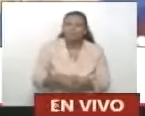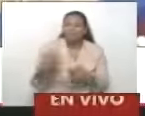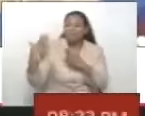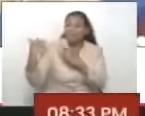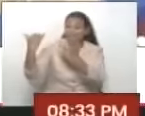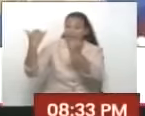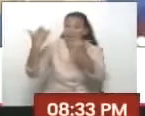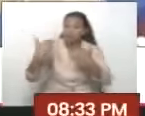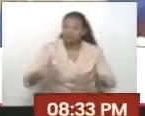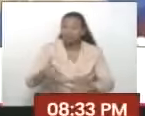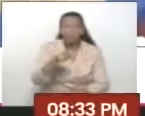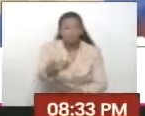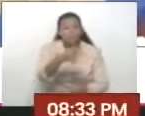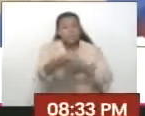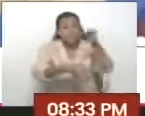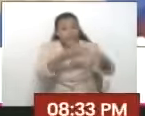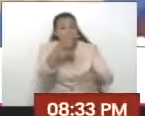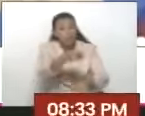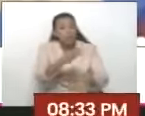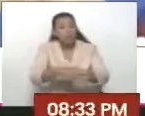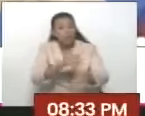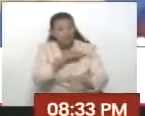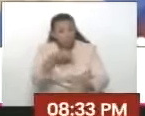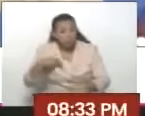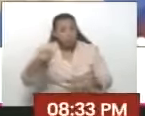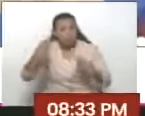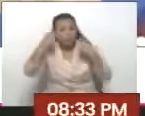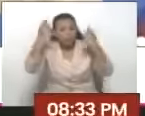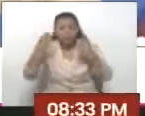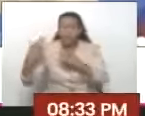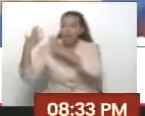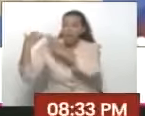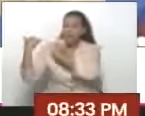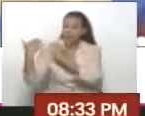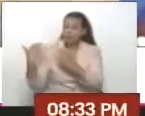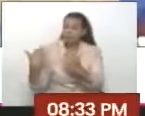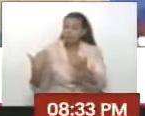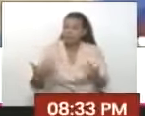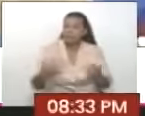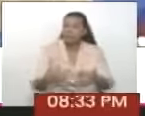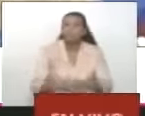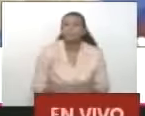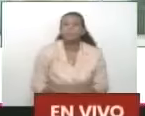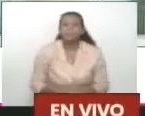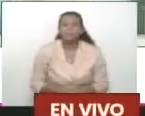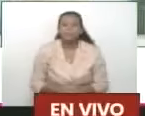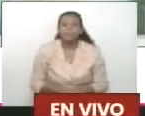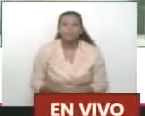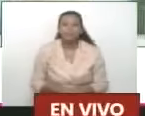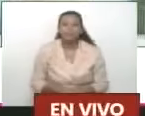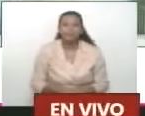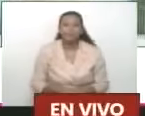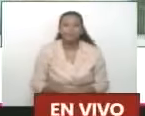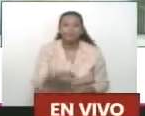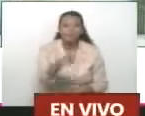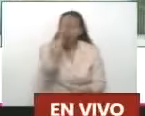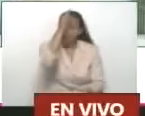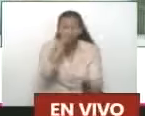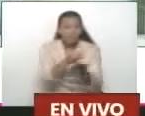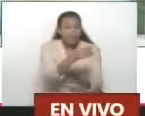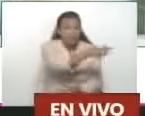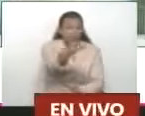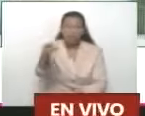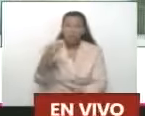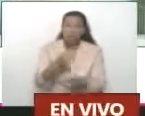esperanza está en la calle, como lo decimos nosotros, y seguro estamos que vamos a vencer, presidente. Bueno, tengo fe en ustedes,